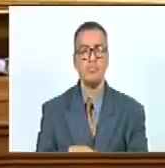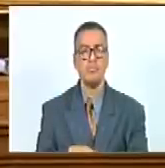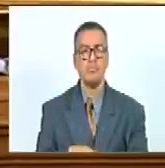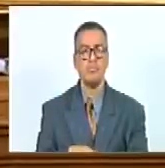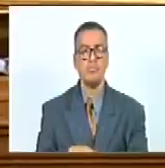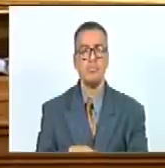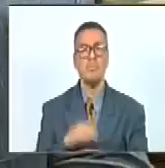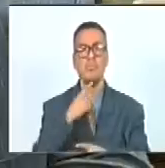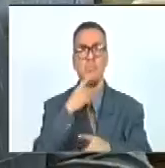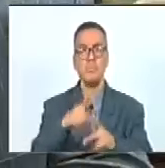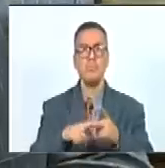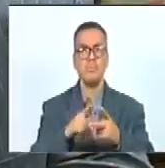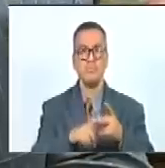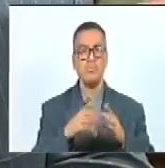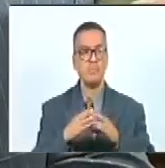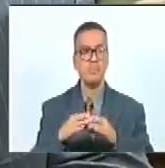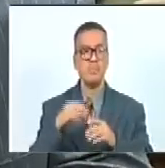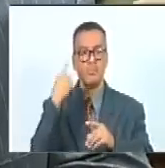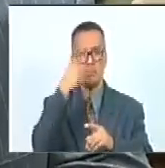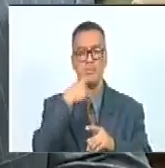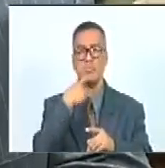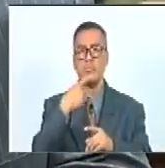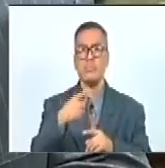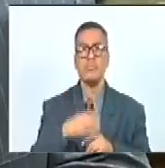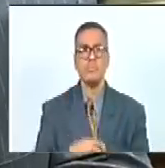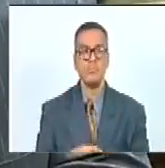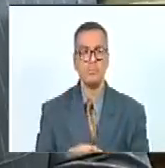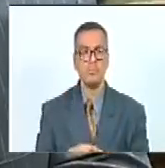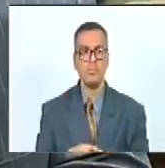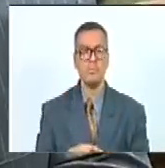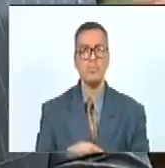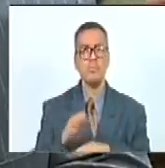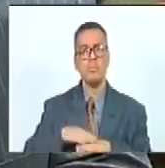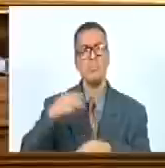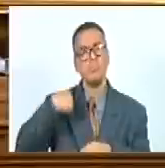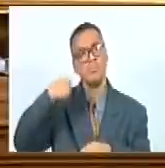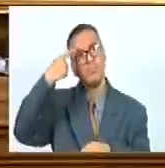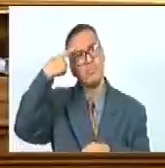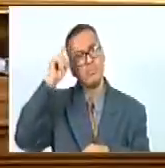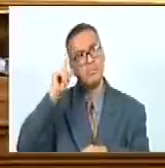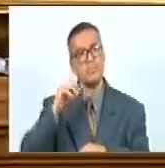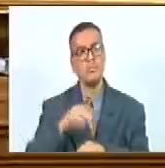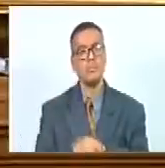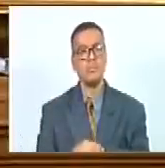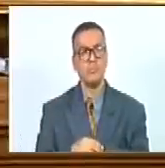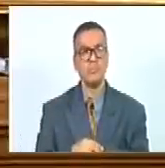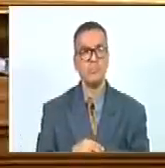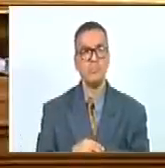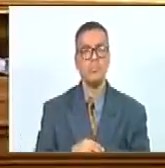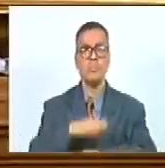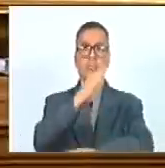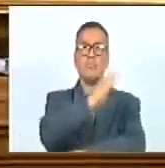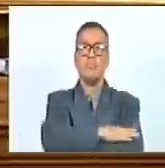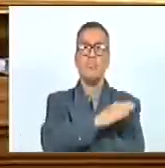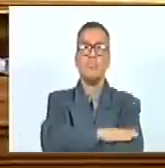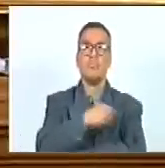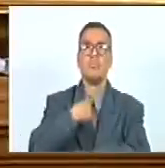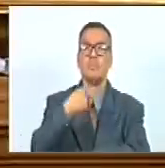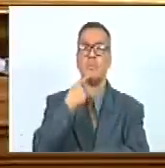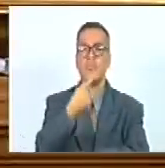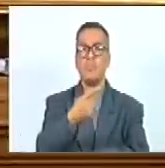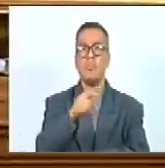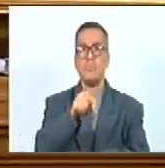retrotraído de la humorada que señalé, porque creo que se está comportando como ese